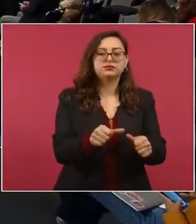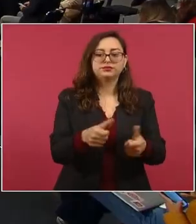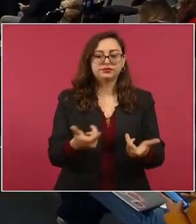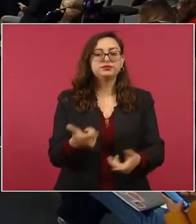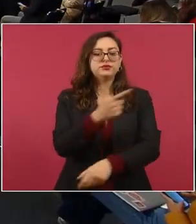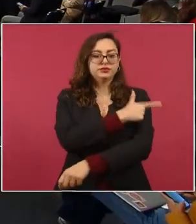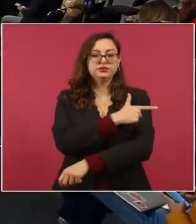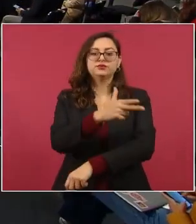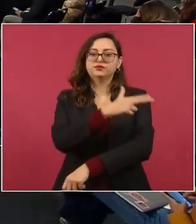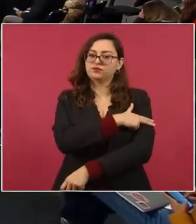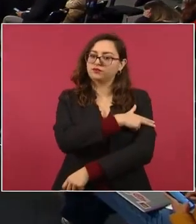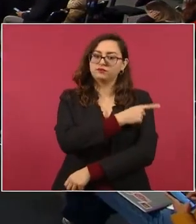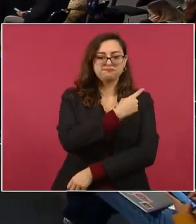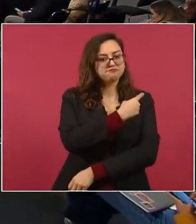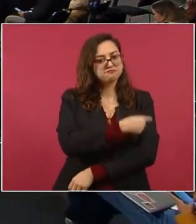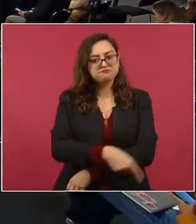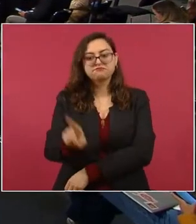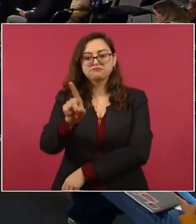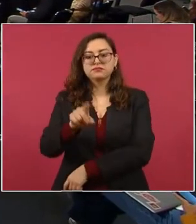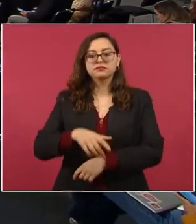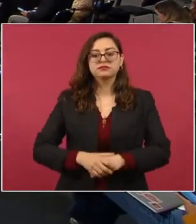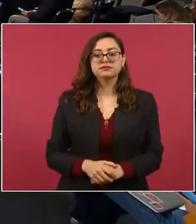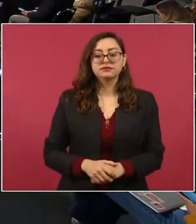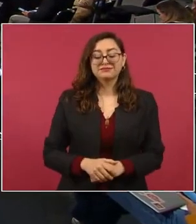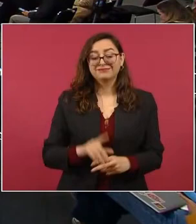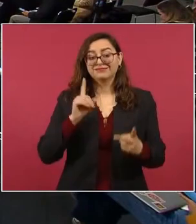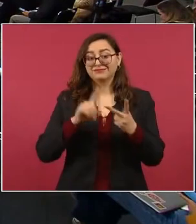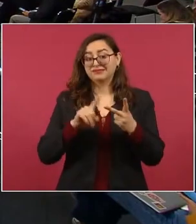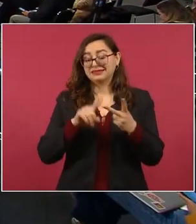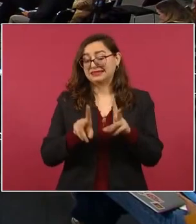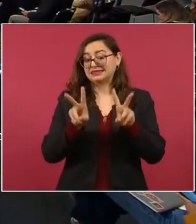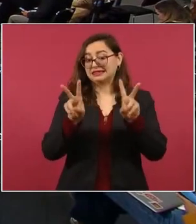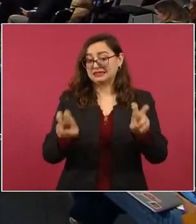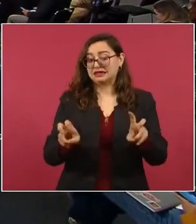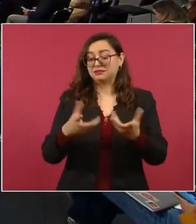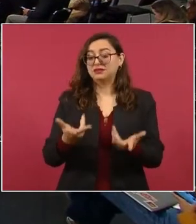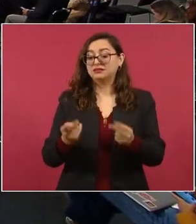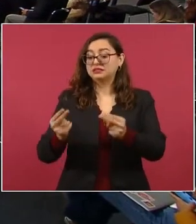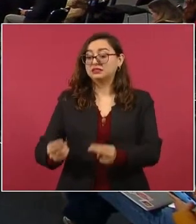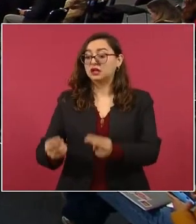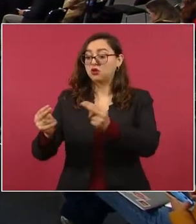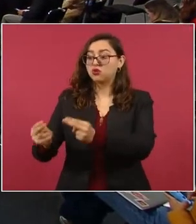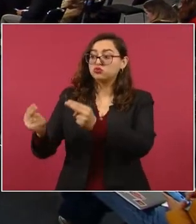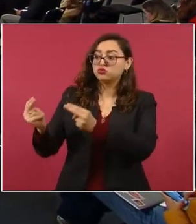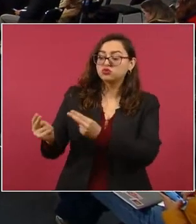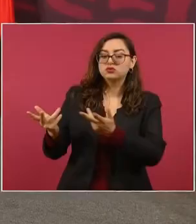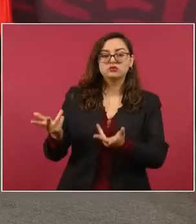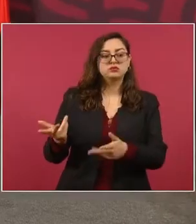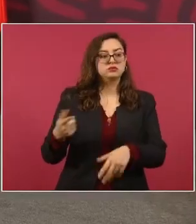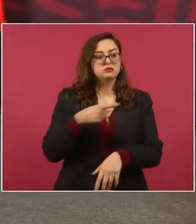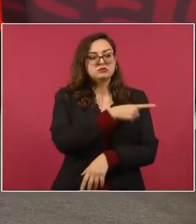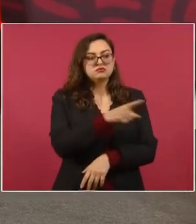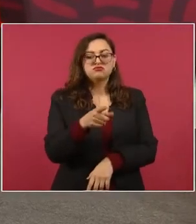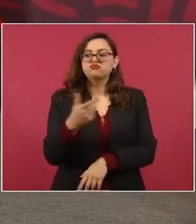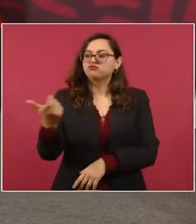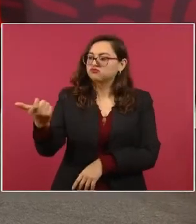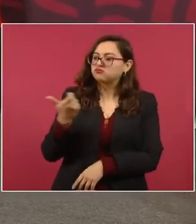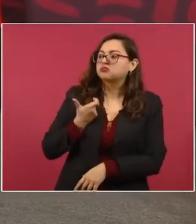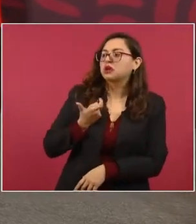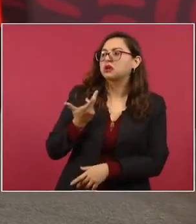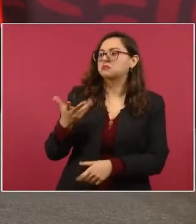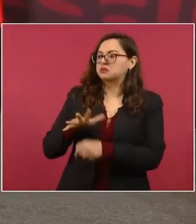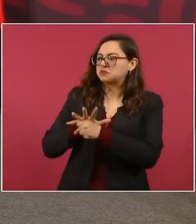Guardia Nacional. Y acerca de los segundos, sí estamos combatiendo la extorsión.